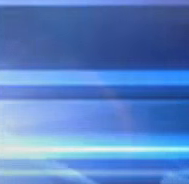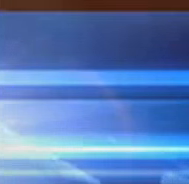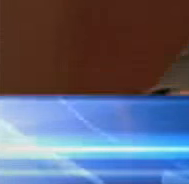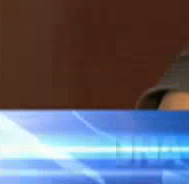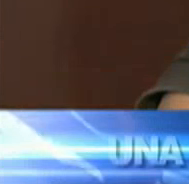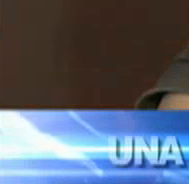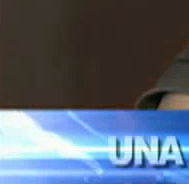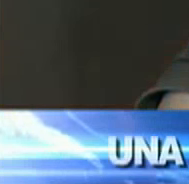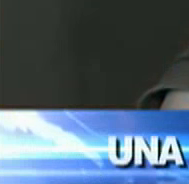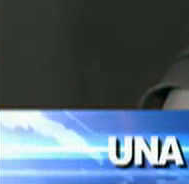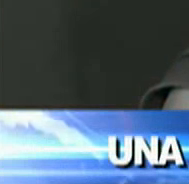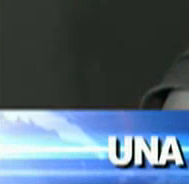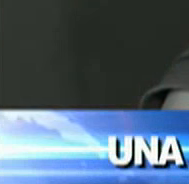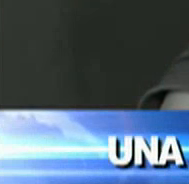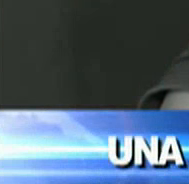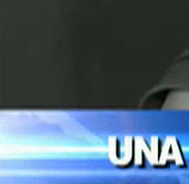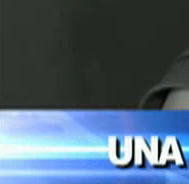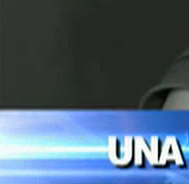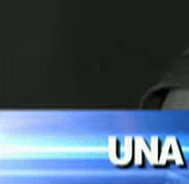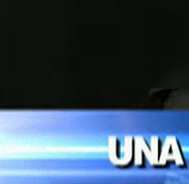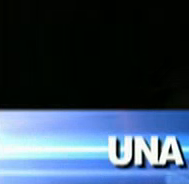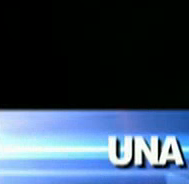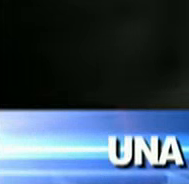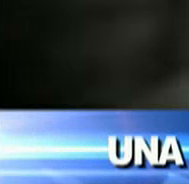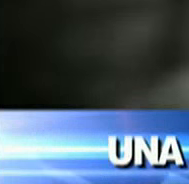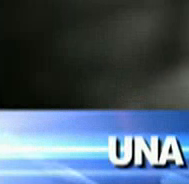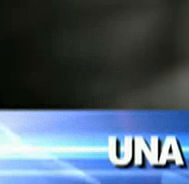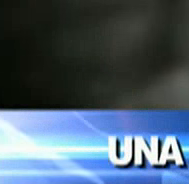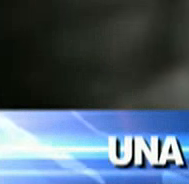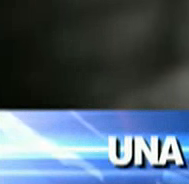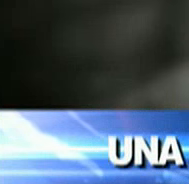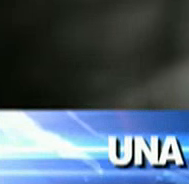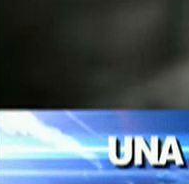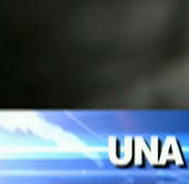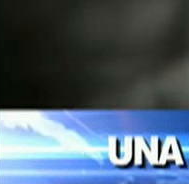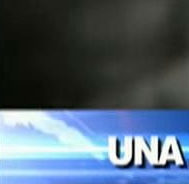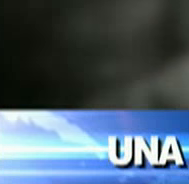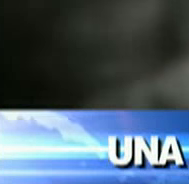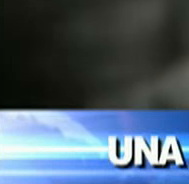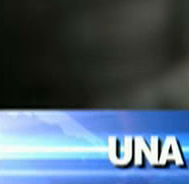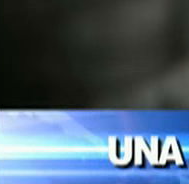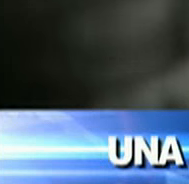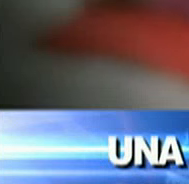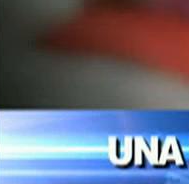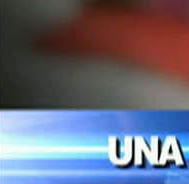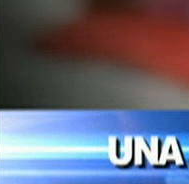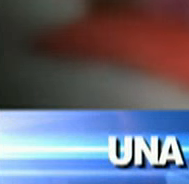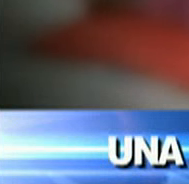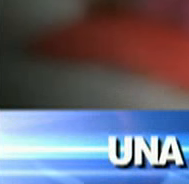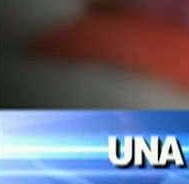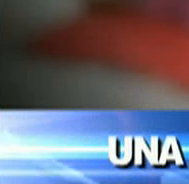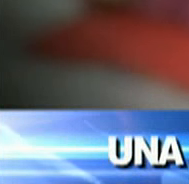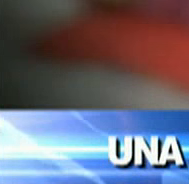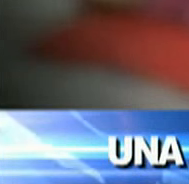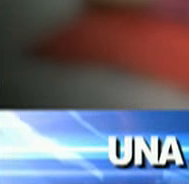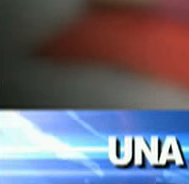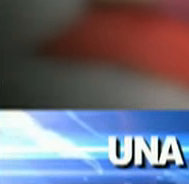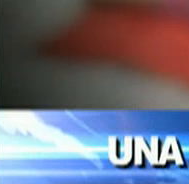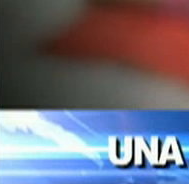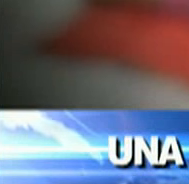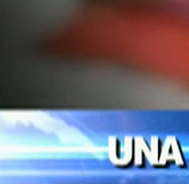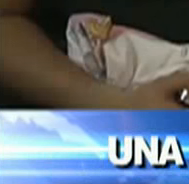Que se quiere morir, cosas así, ya me dice. Pena, ese caso sí que me da pena. ¿Dónde está Pérez? Una